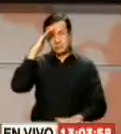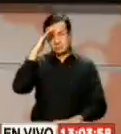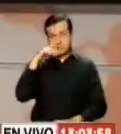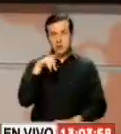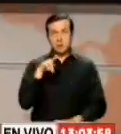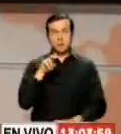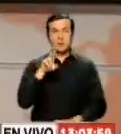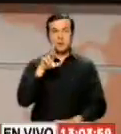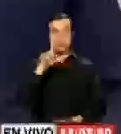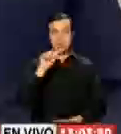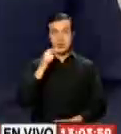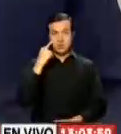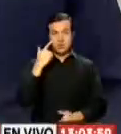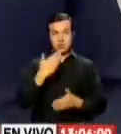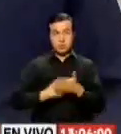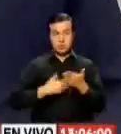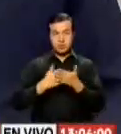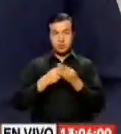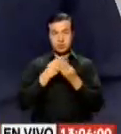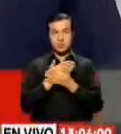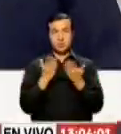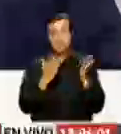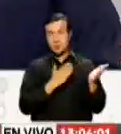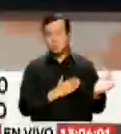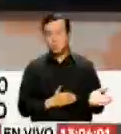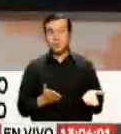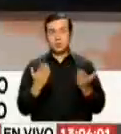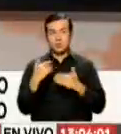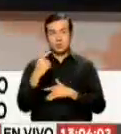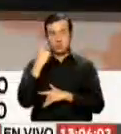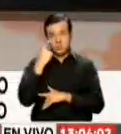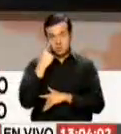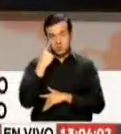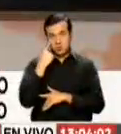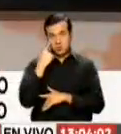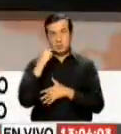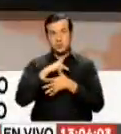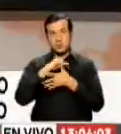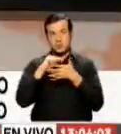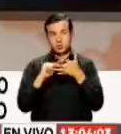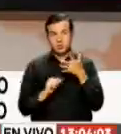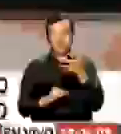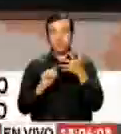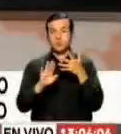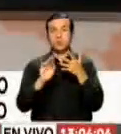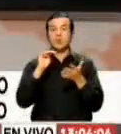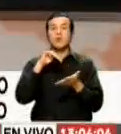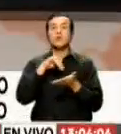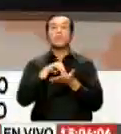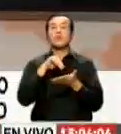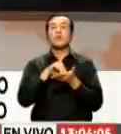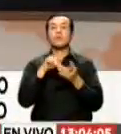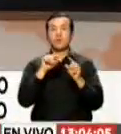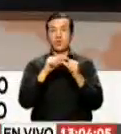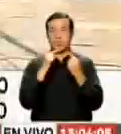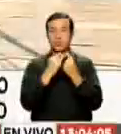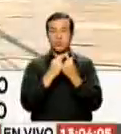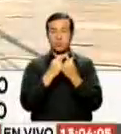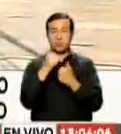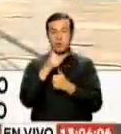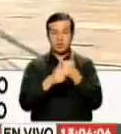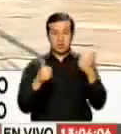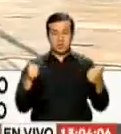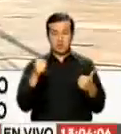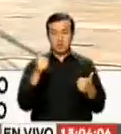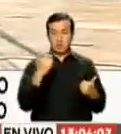Paula Romo, mostró los documentos que provee el Ministerio de Trabajo, en donde se señala que ninguno de los integrantes de la terna vicepresidencial